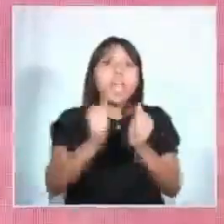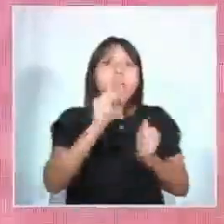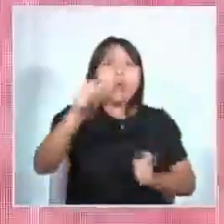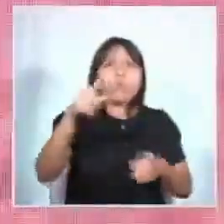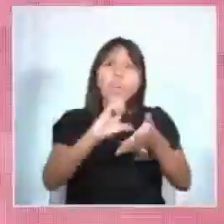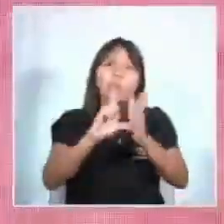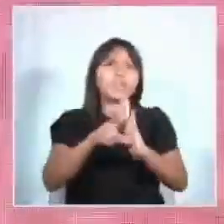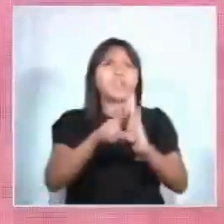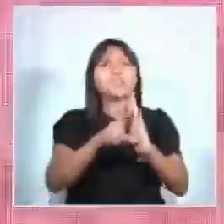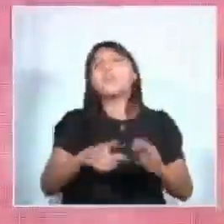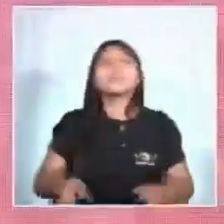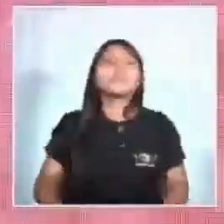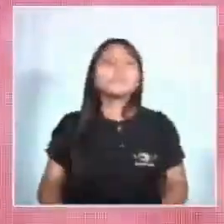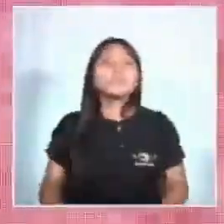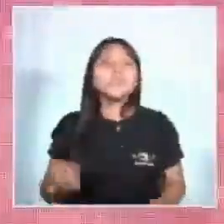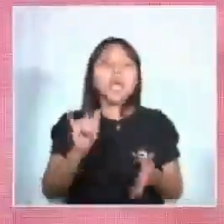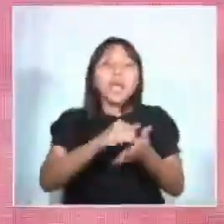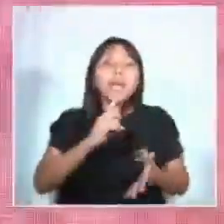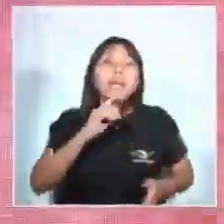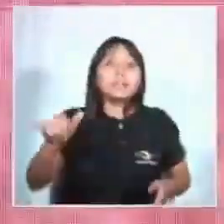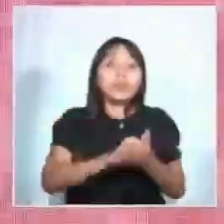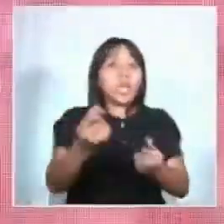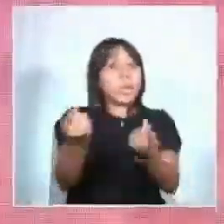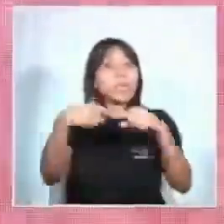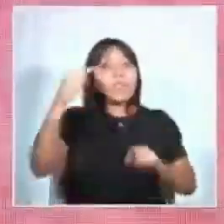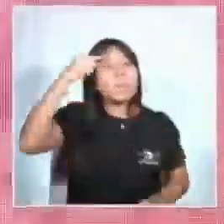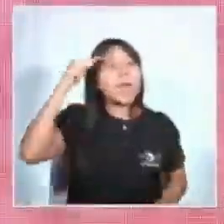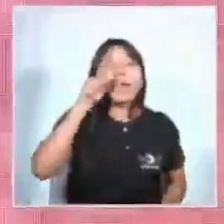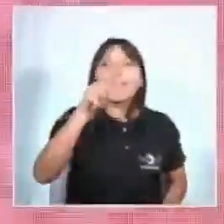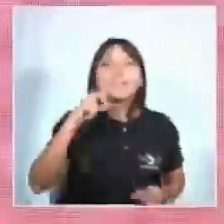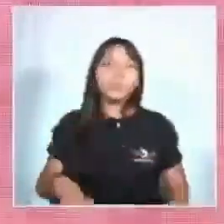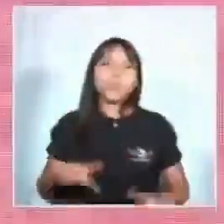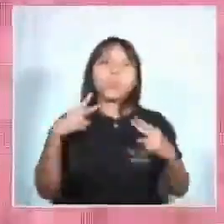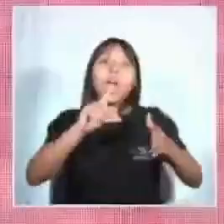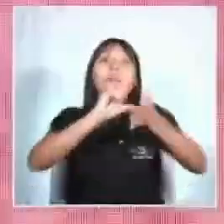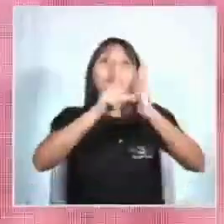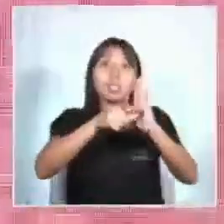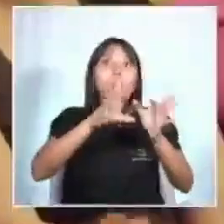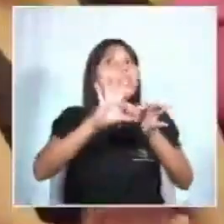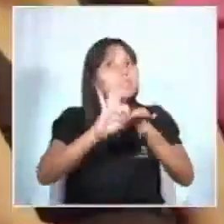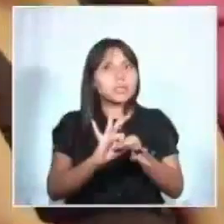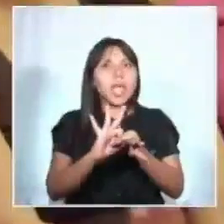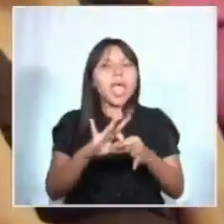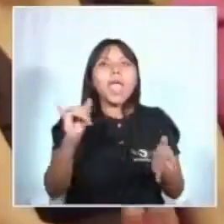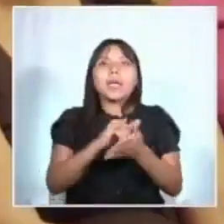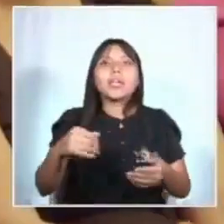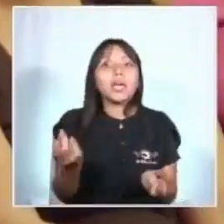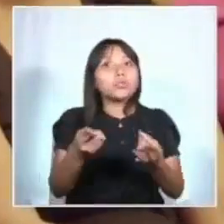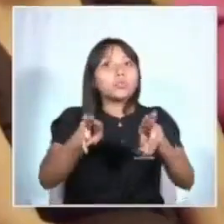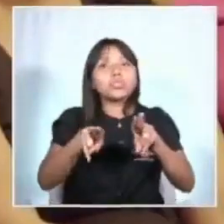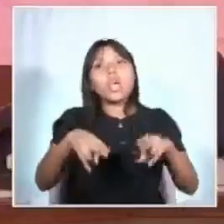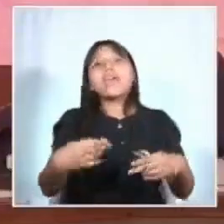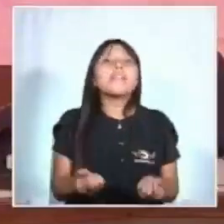después de. ¿Qué es lo que viene para tu vida después de? ¿Qué es lo que va a pasar